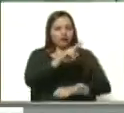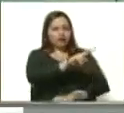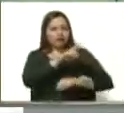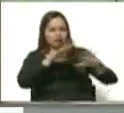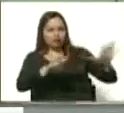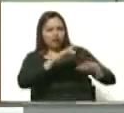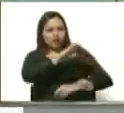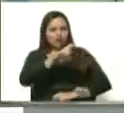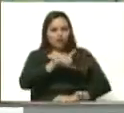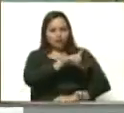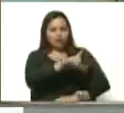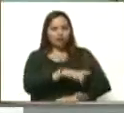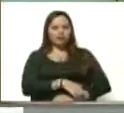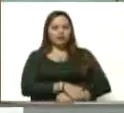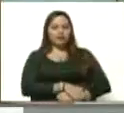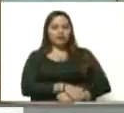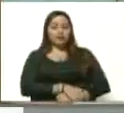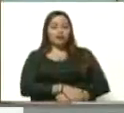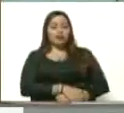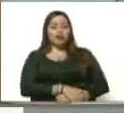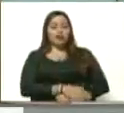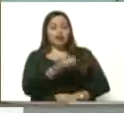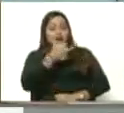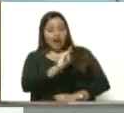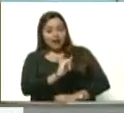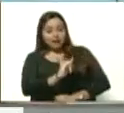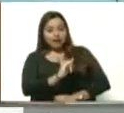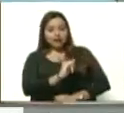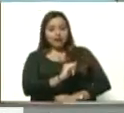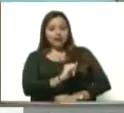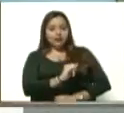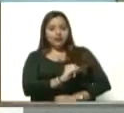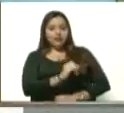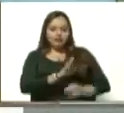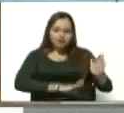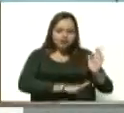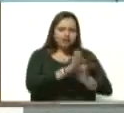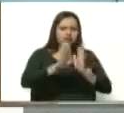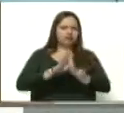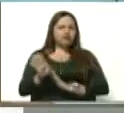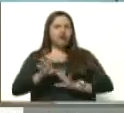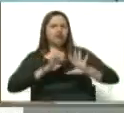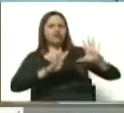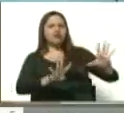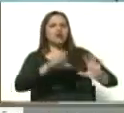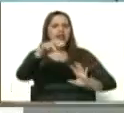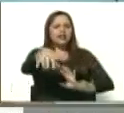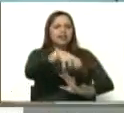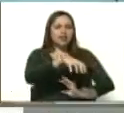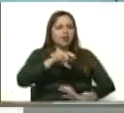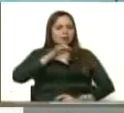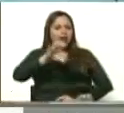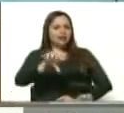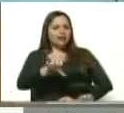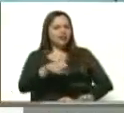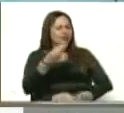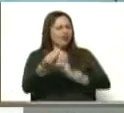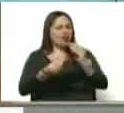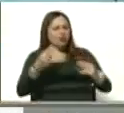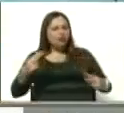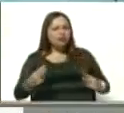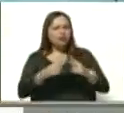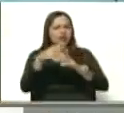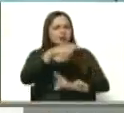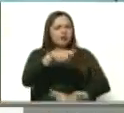arranca el 29 de julio y se va a estar extendiendo en 9 estados del país. ¿Con qué se va a conseguir las personas